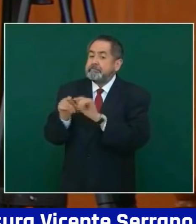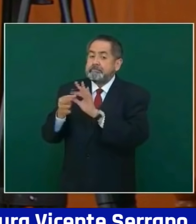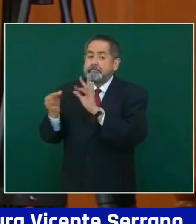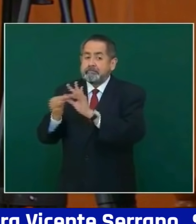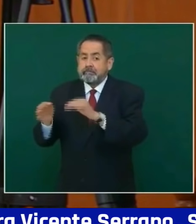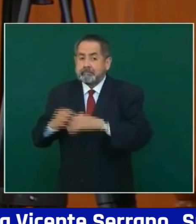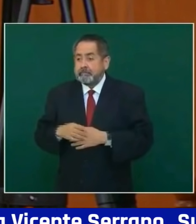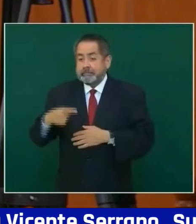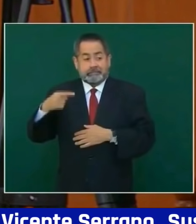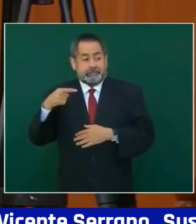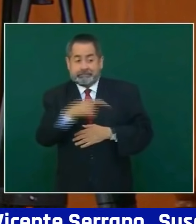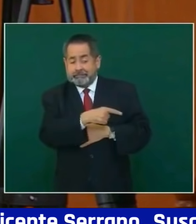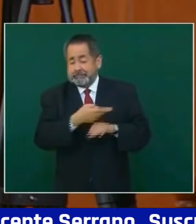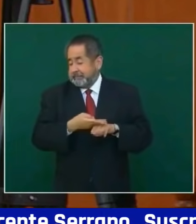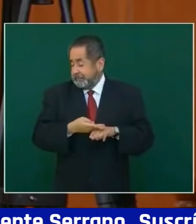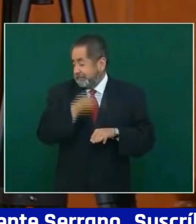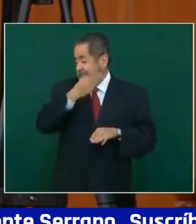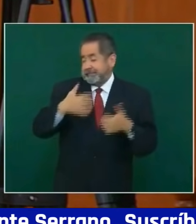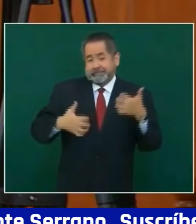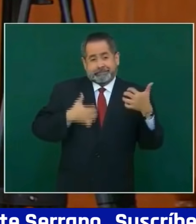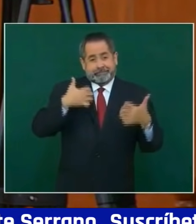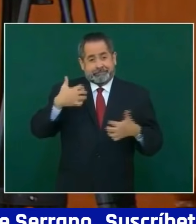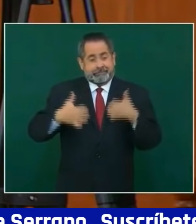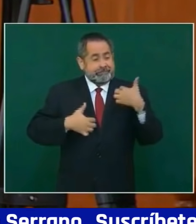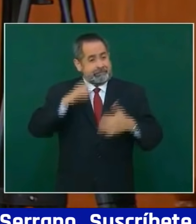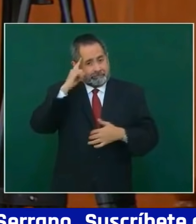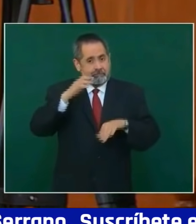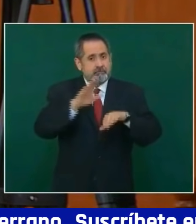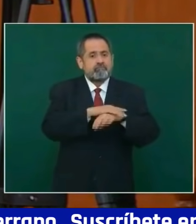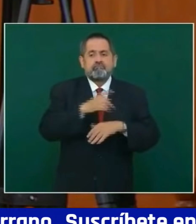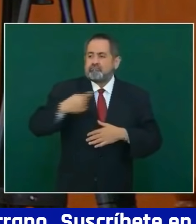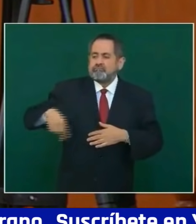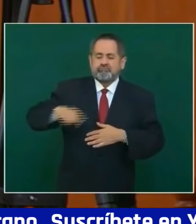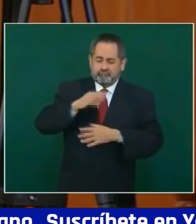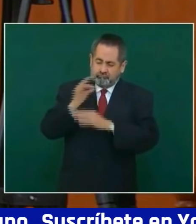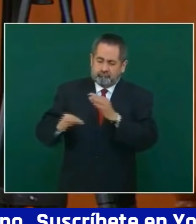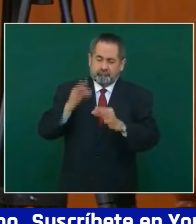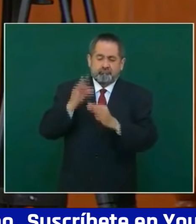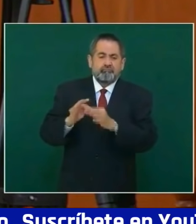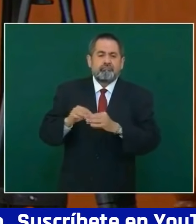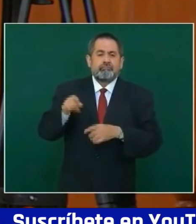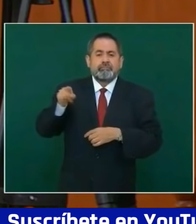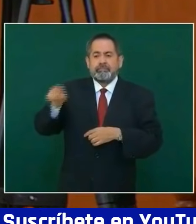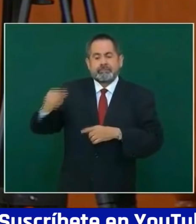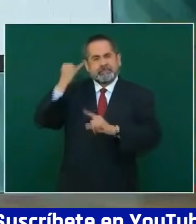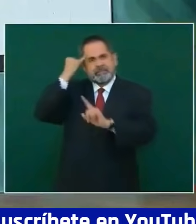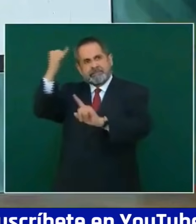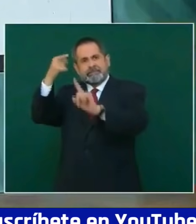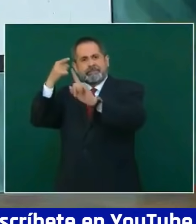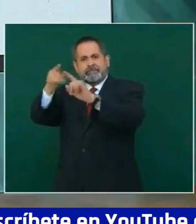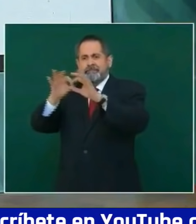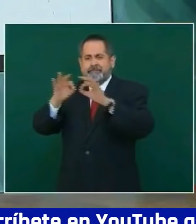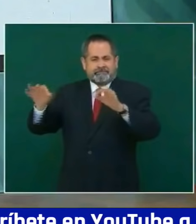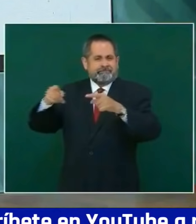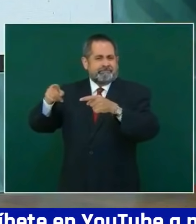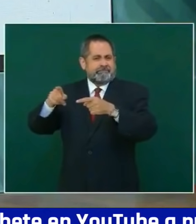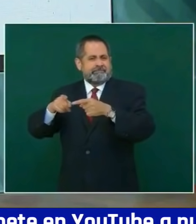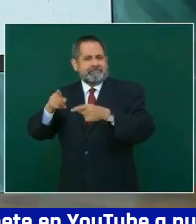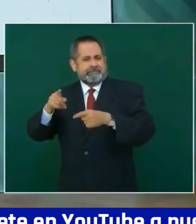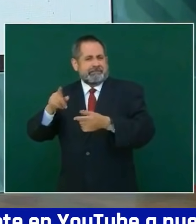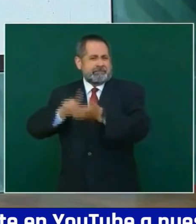Están muy enojados porque se está cumpliendo la apotegma juarista